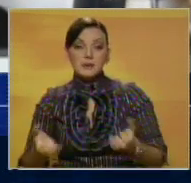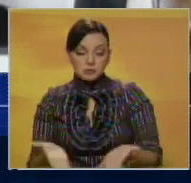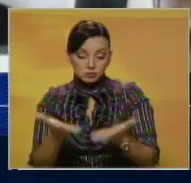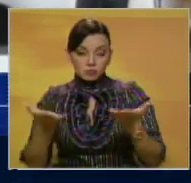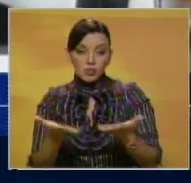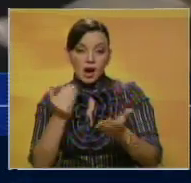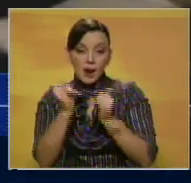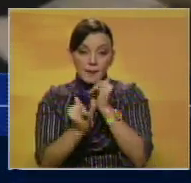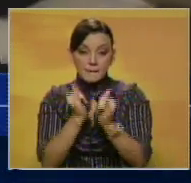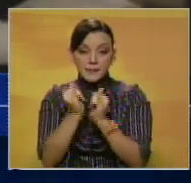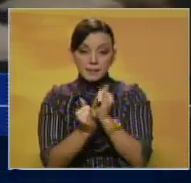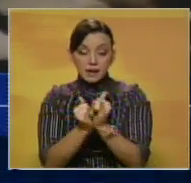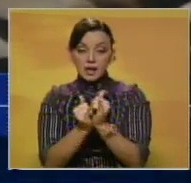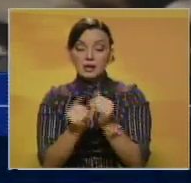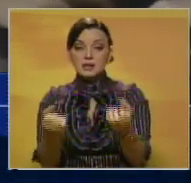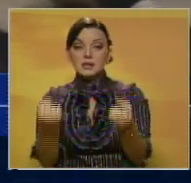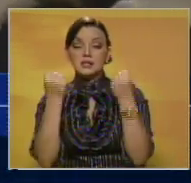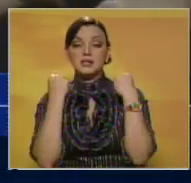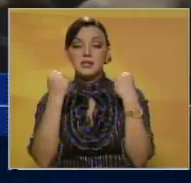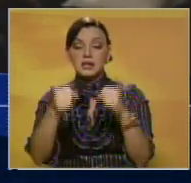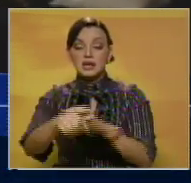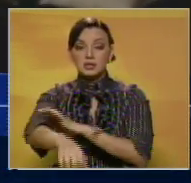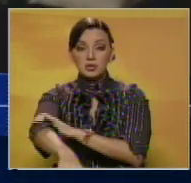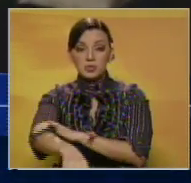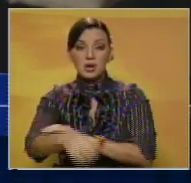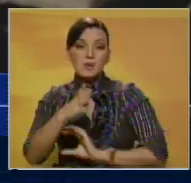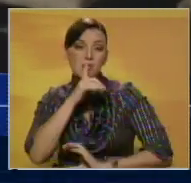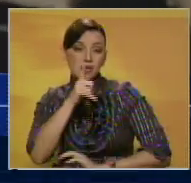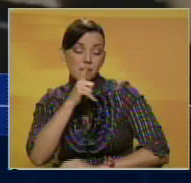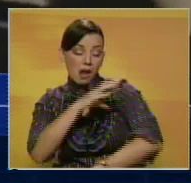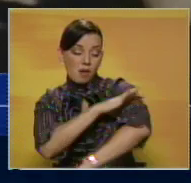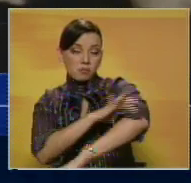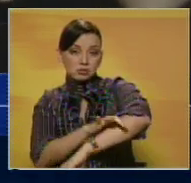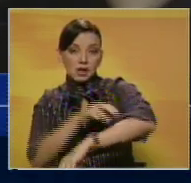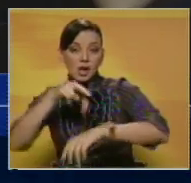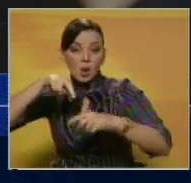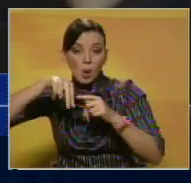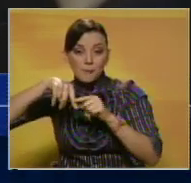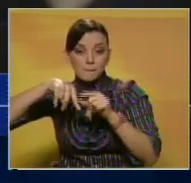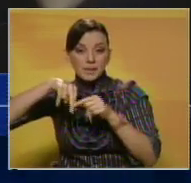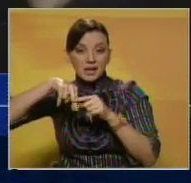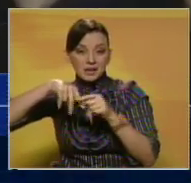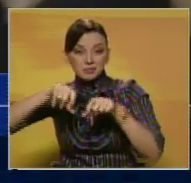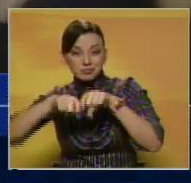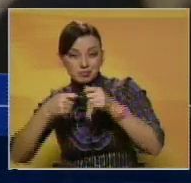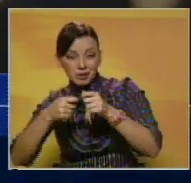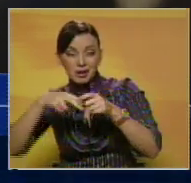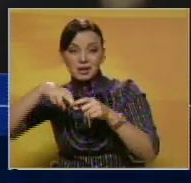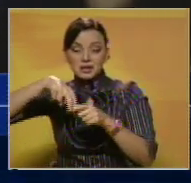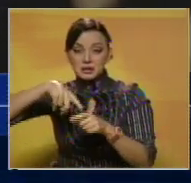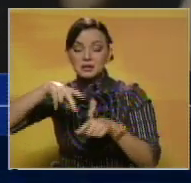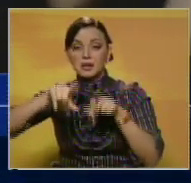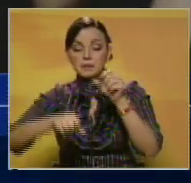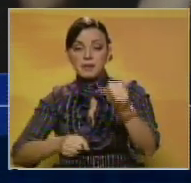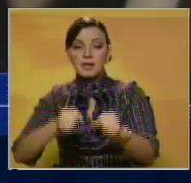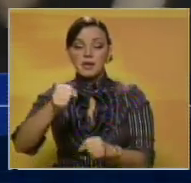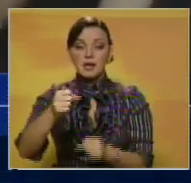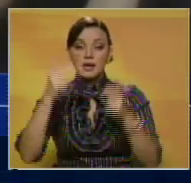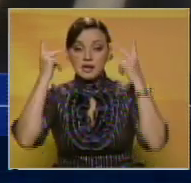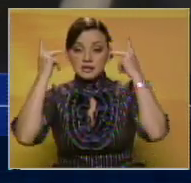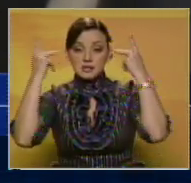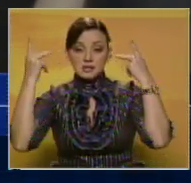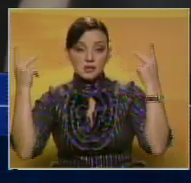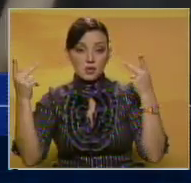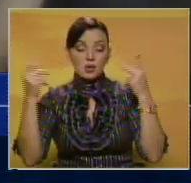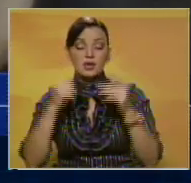temprana, gimnasio, medicina estética y rejuvenecimiento, psicología,